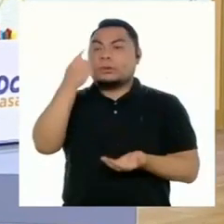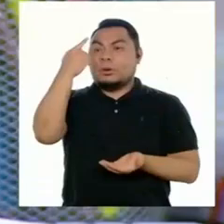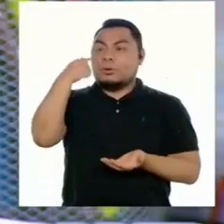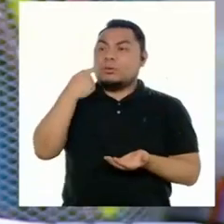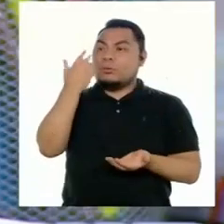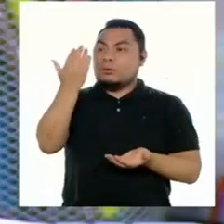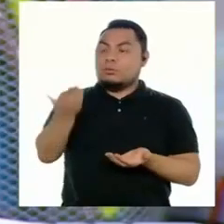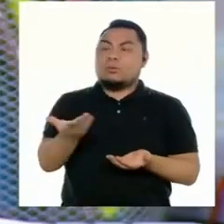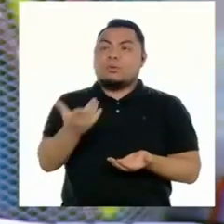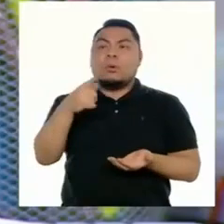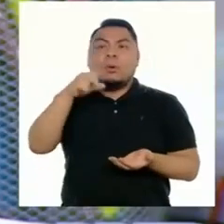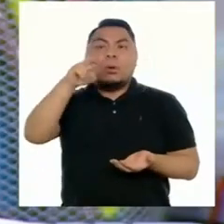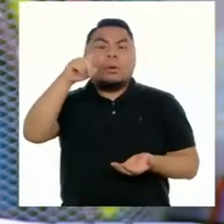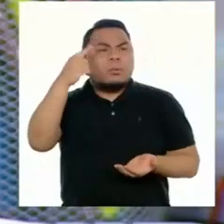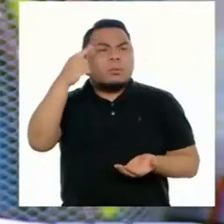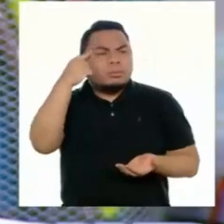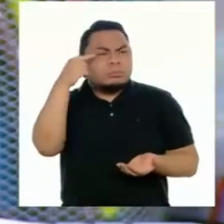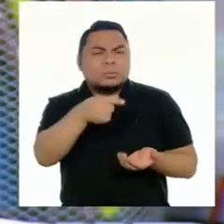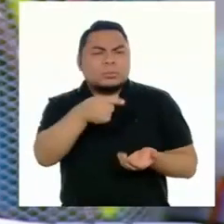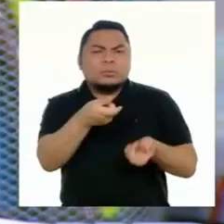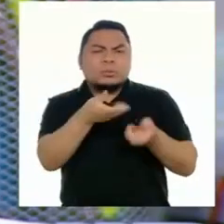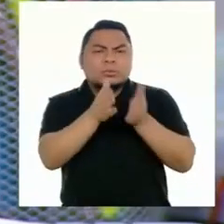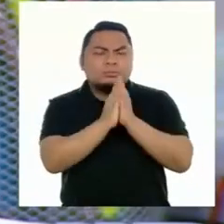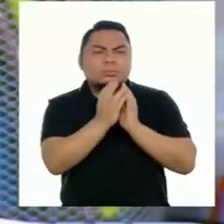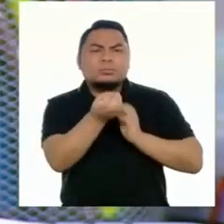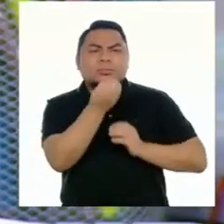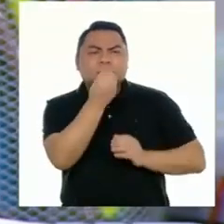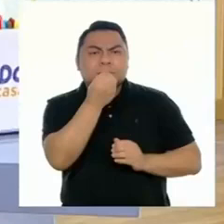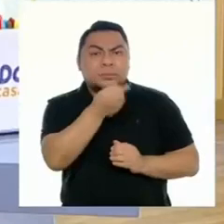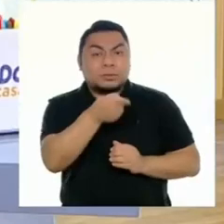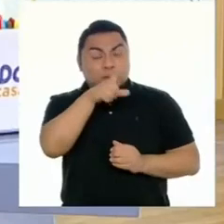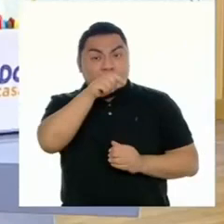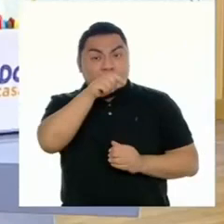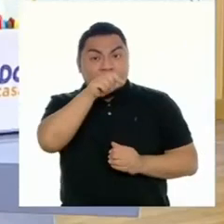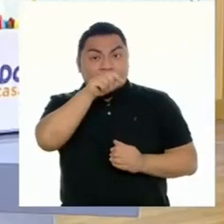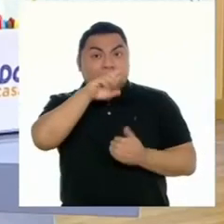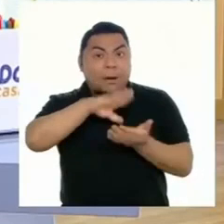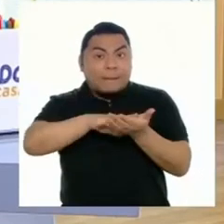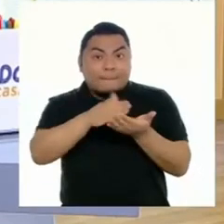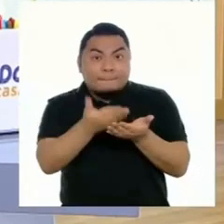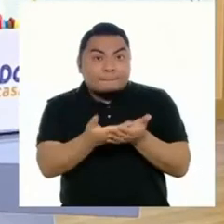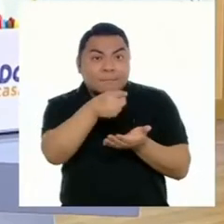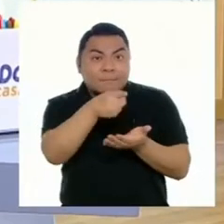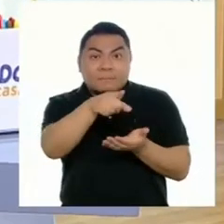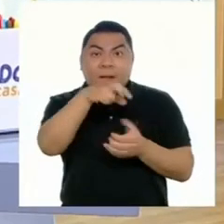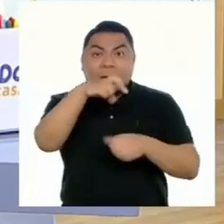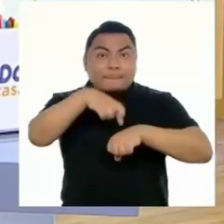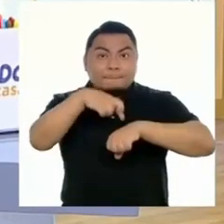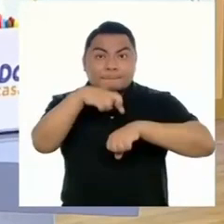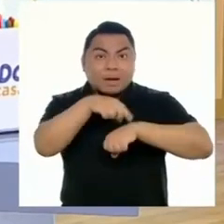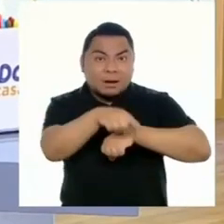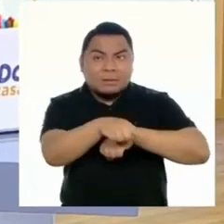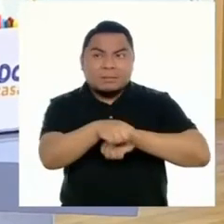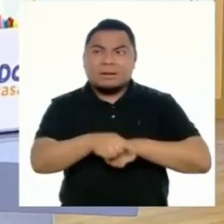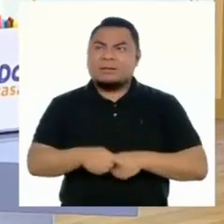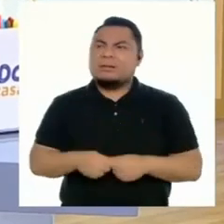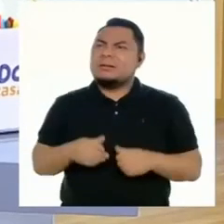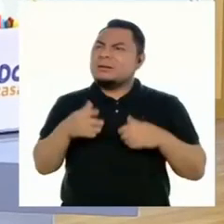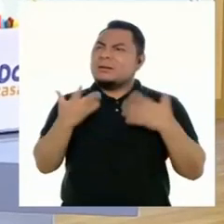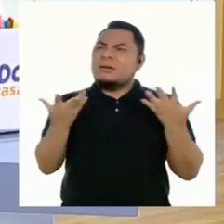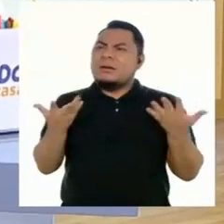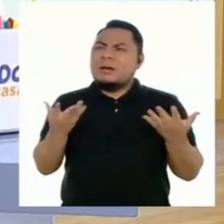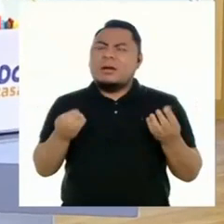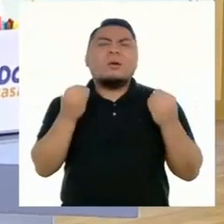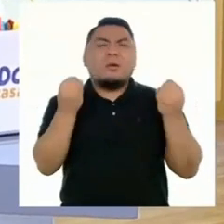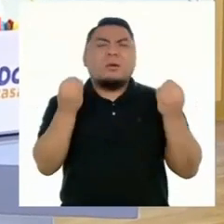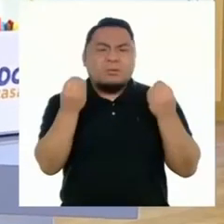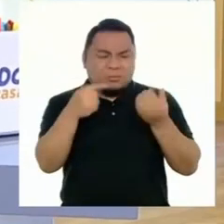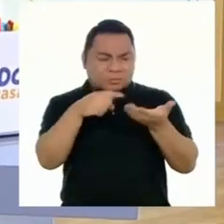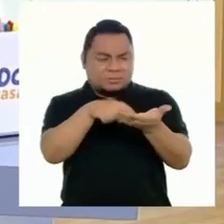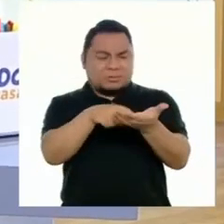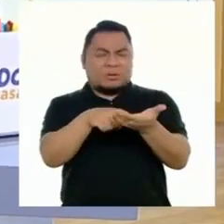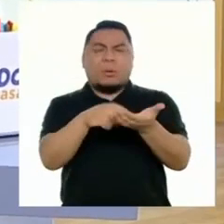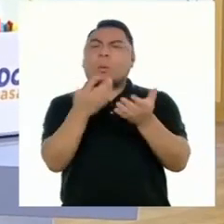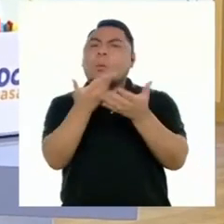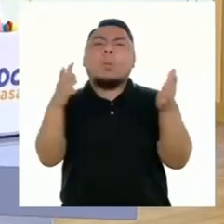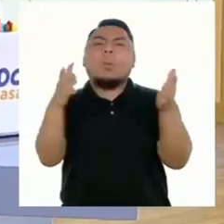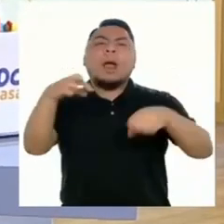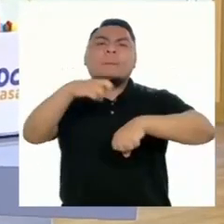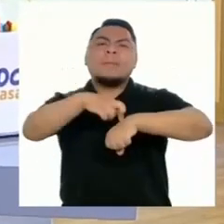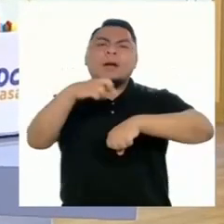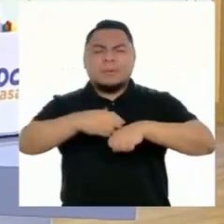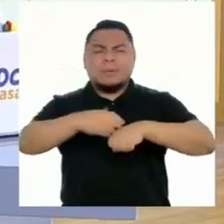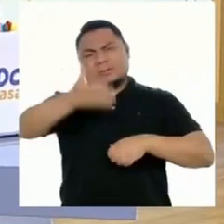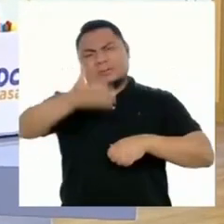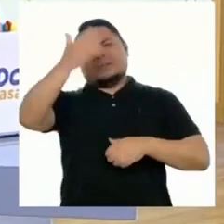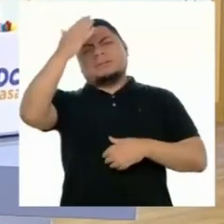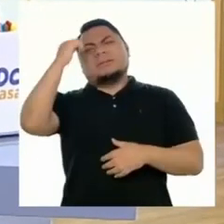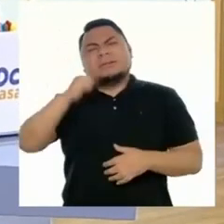Willy. ¿Seguro que lo pediste con papas? ¿Qué? ¿Que ya no había papa? ¿Cómo se le va a acabar la papa?